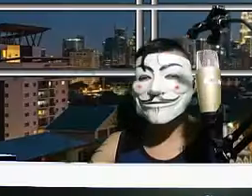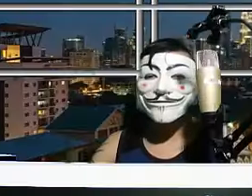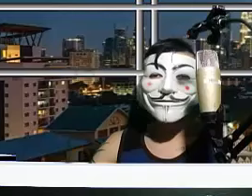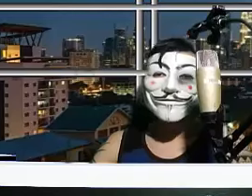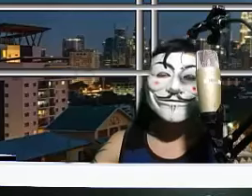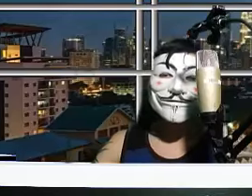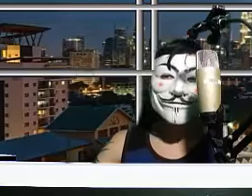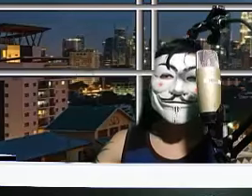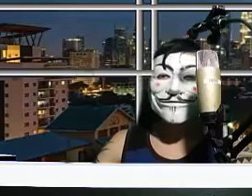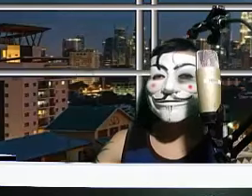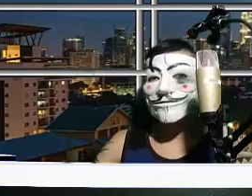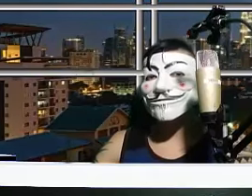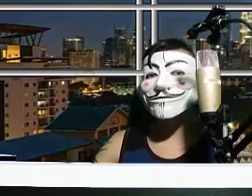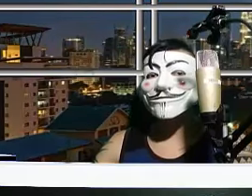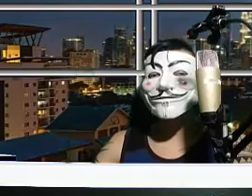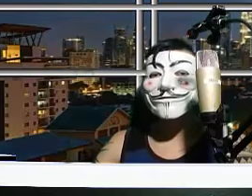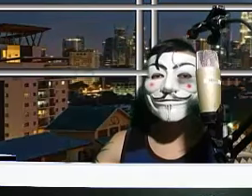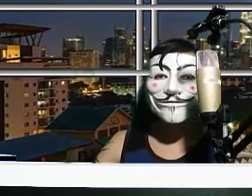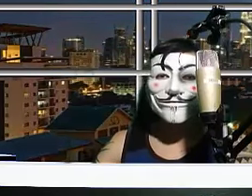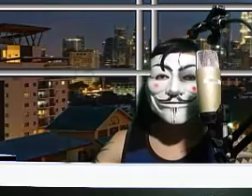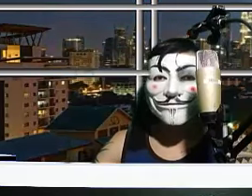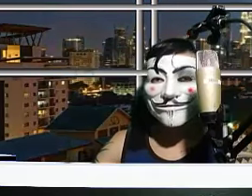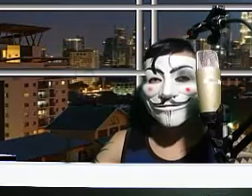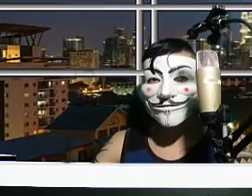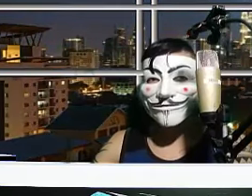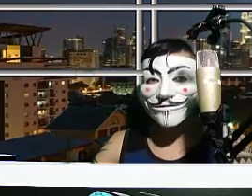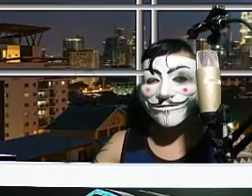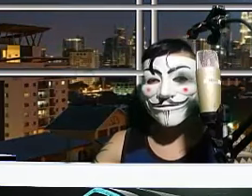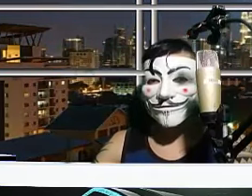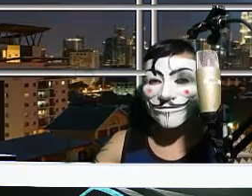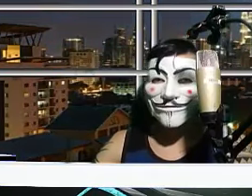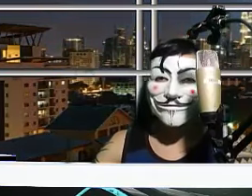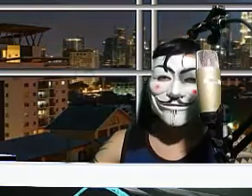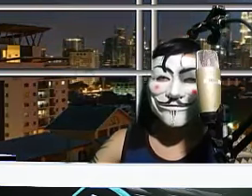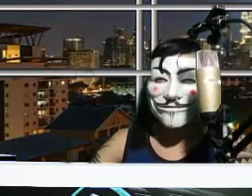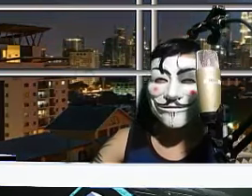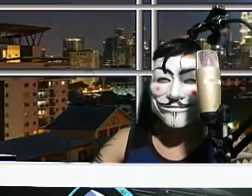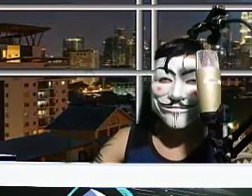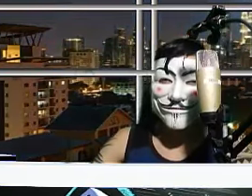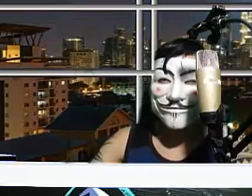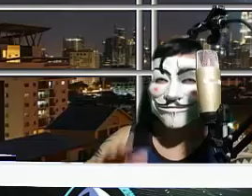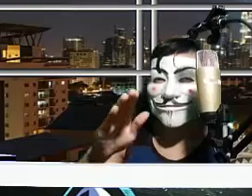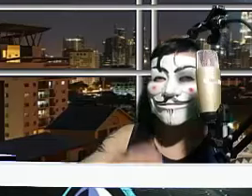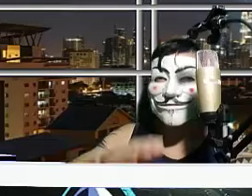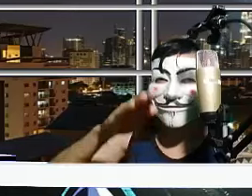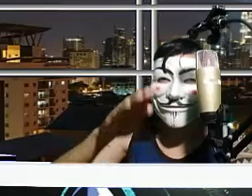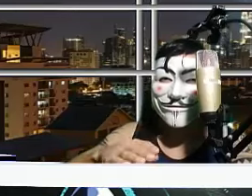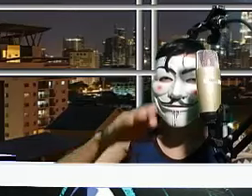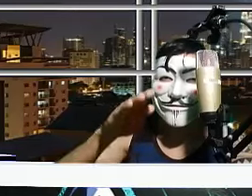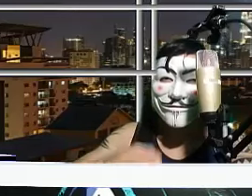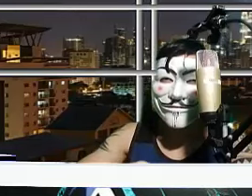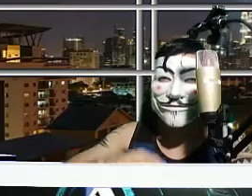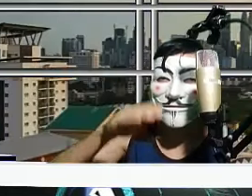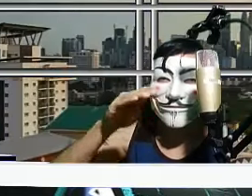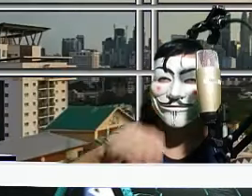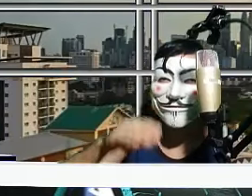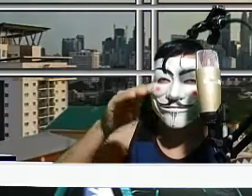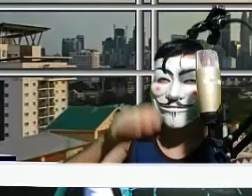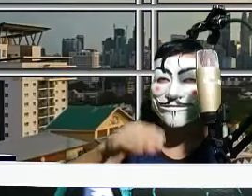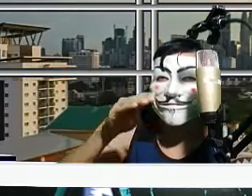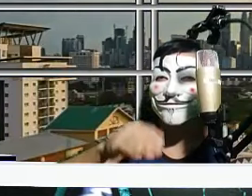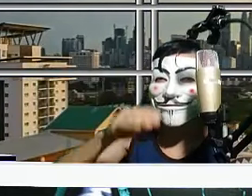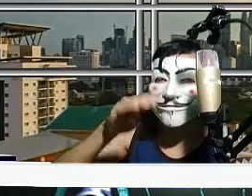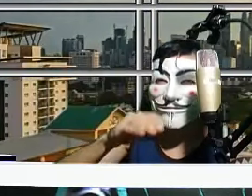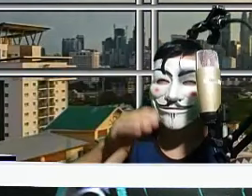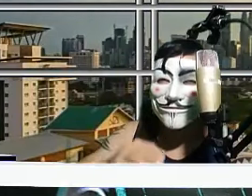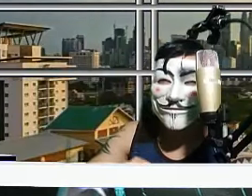solucionaron Ahora sí damas y caballeros me despido Espero estén pendientes en esta semana Y dejen en los comentarios si ustedes le dan la razón al payaso